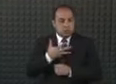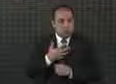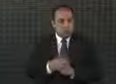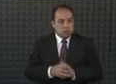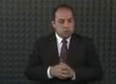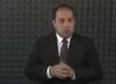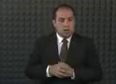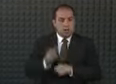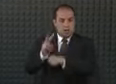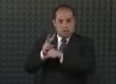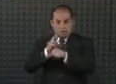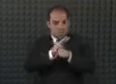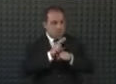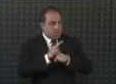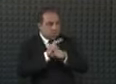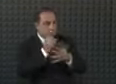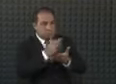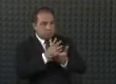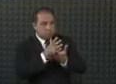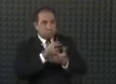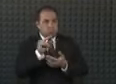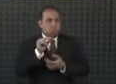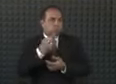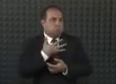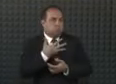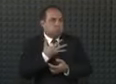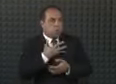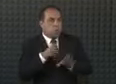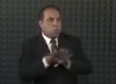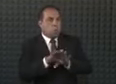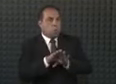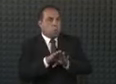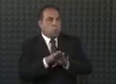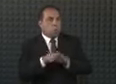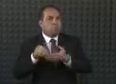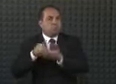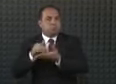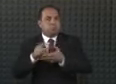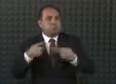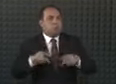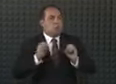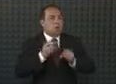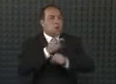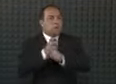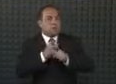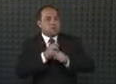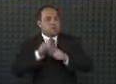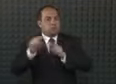es ¿De vigilancia solamente? ¿No va a haber retiro de personas o invitación a que se...?